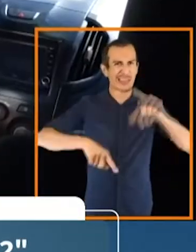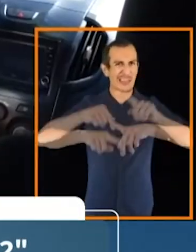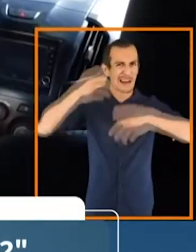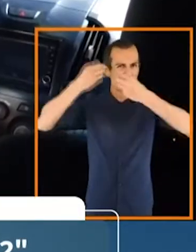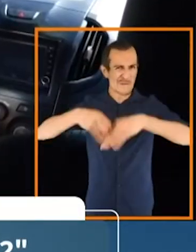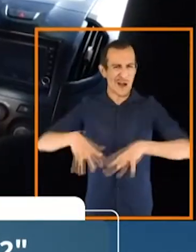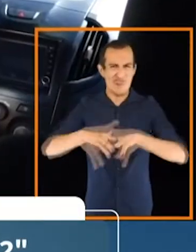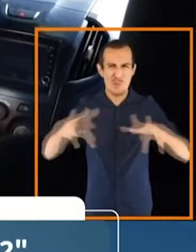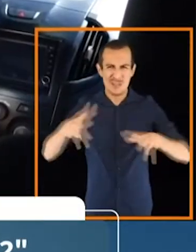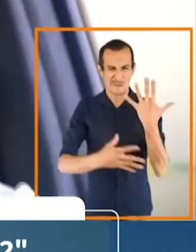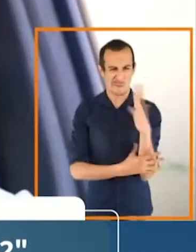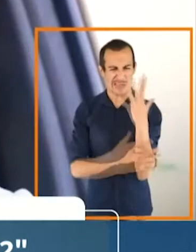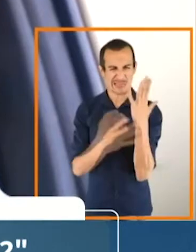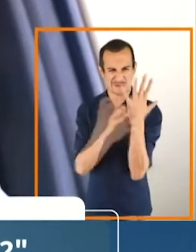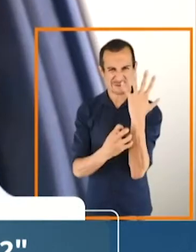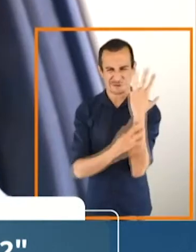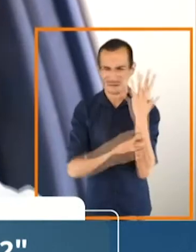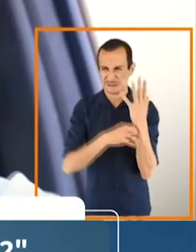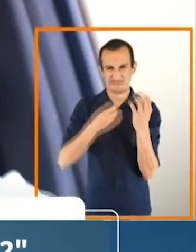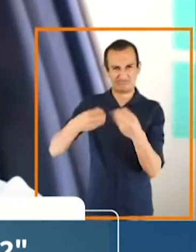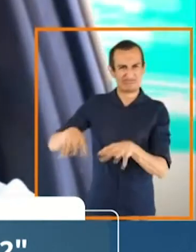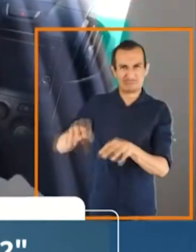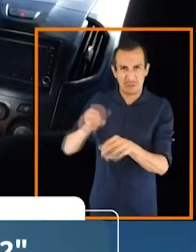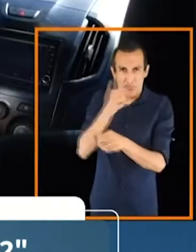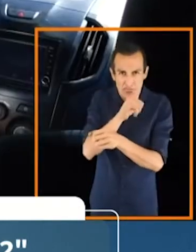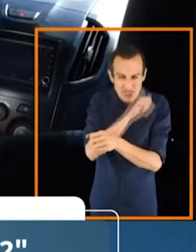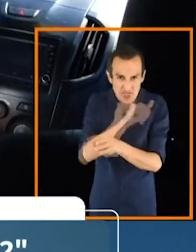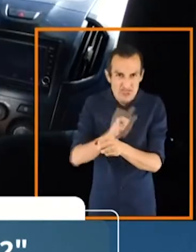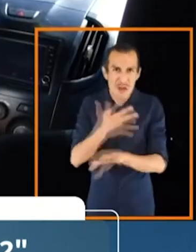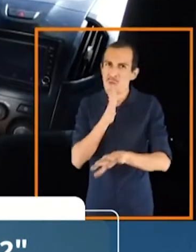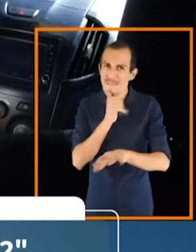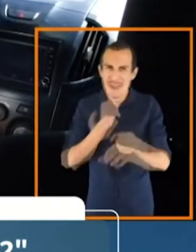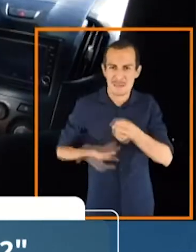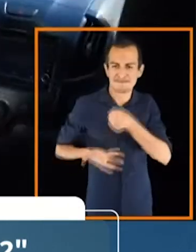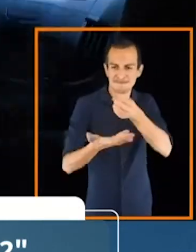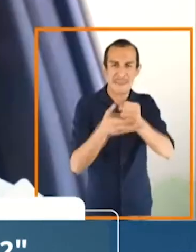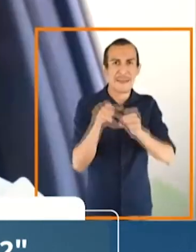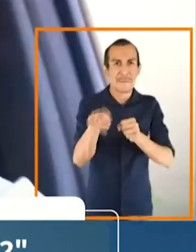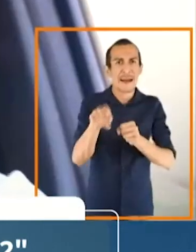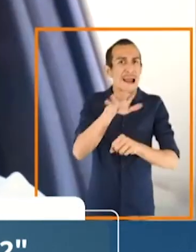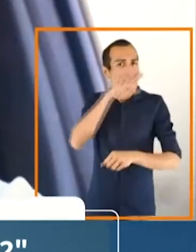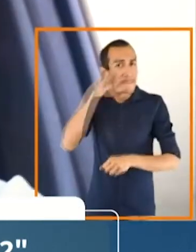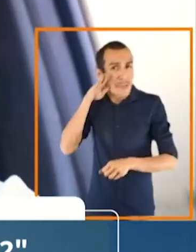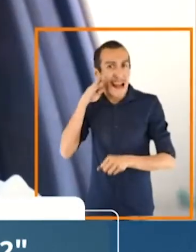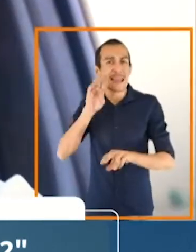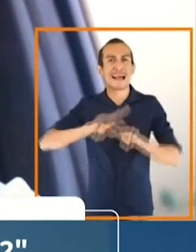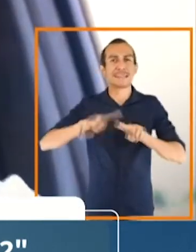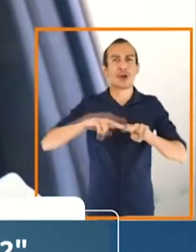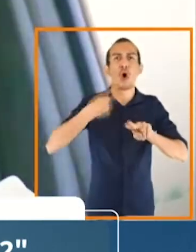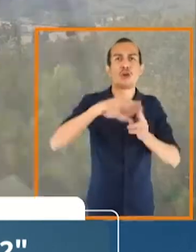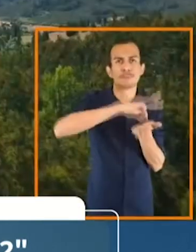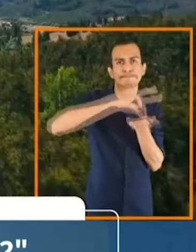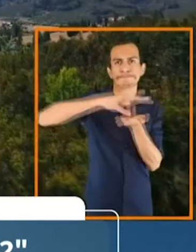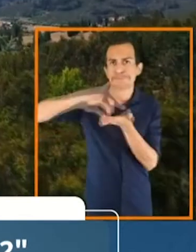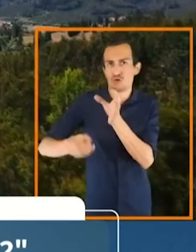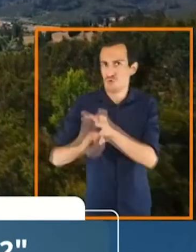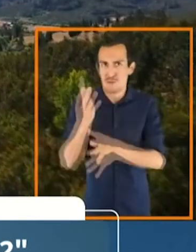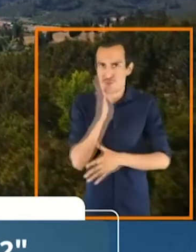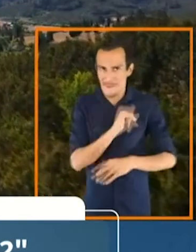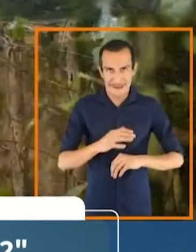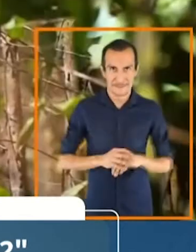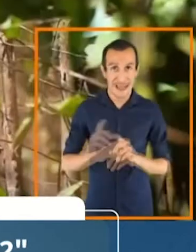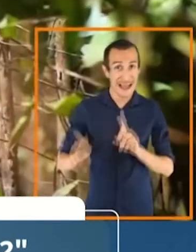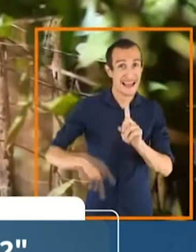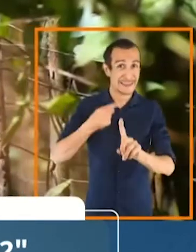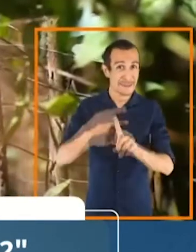emprendedores de nuestra región. Bosques Cautín siempre ha sido muy importante de poder incentivar tanto